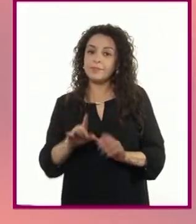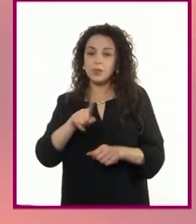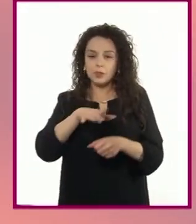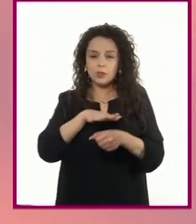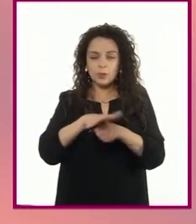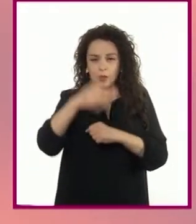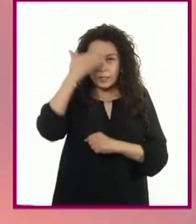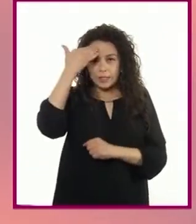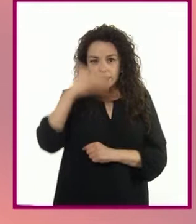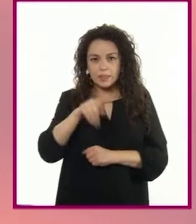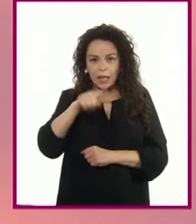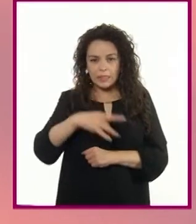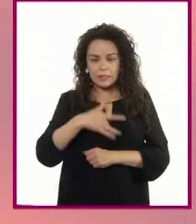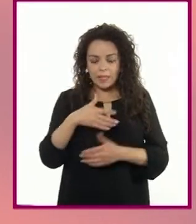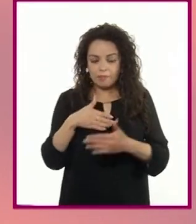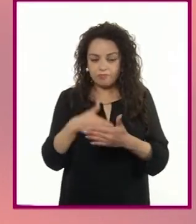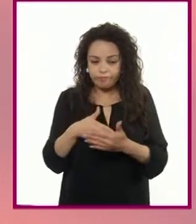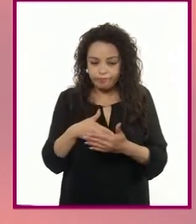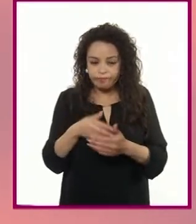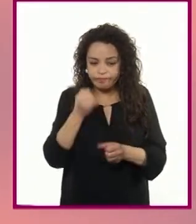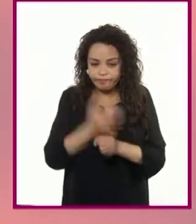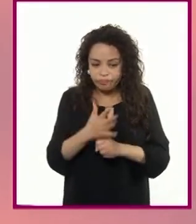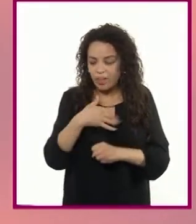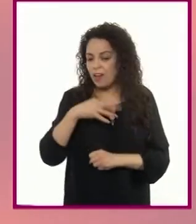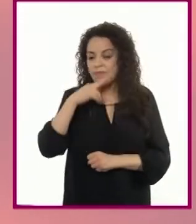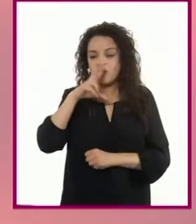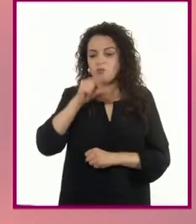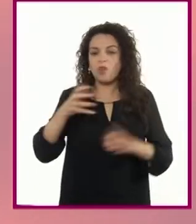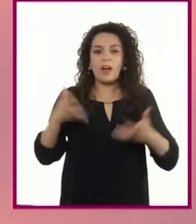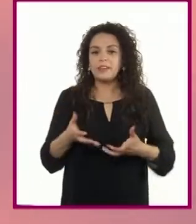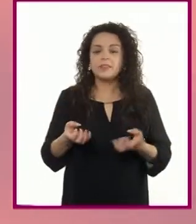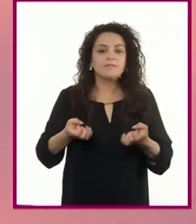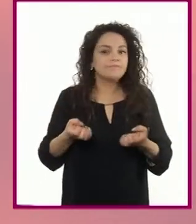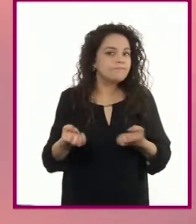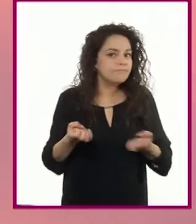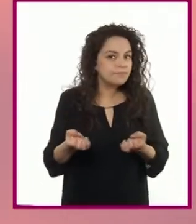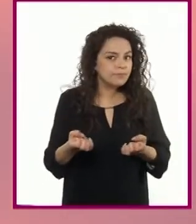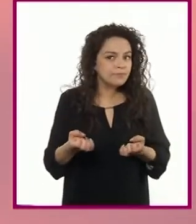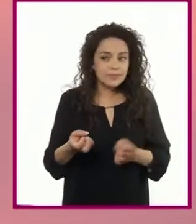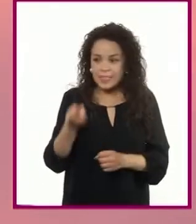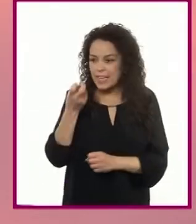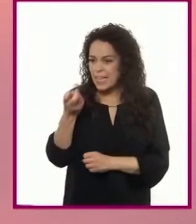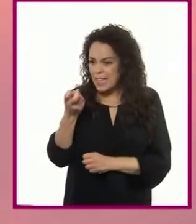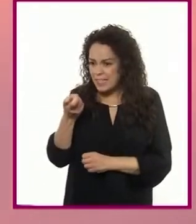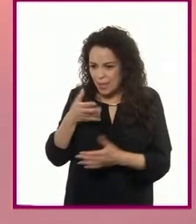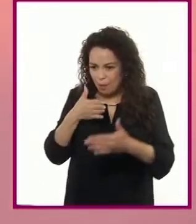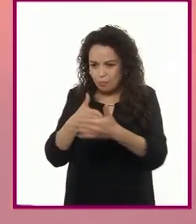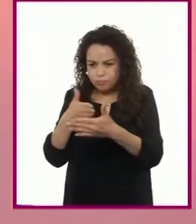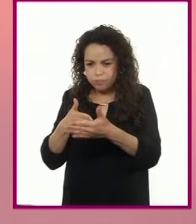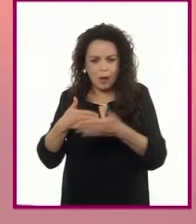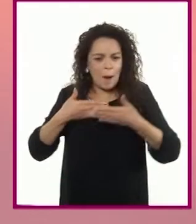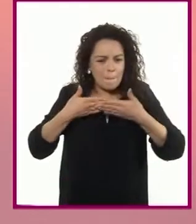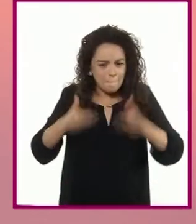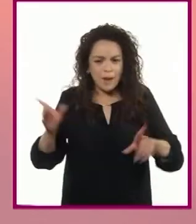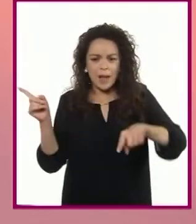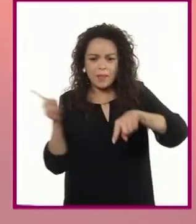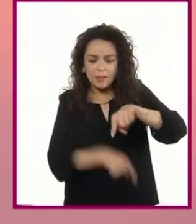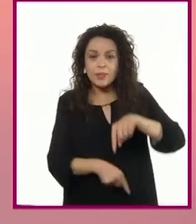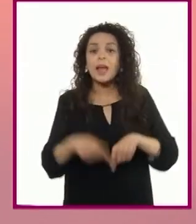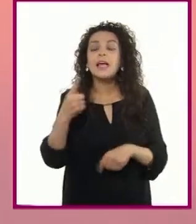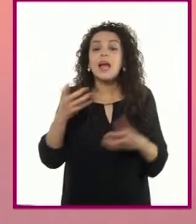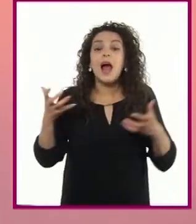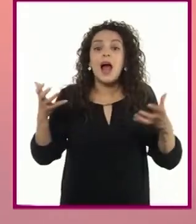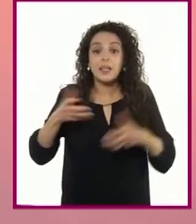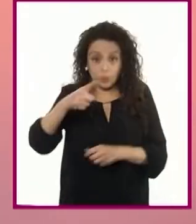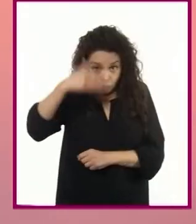alguna actividad física? ¿Qué tienen que hacer para superar esas barreras? ¿Cuáles son sus